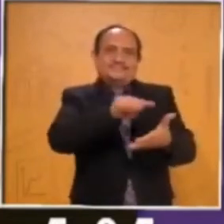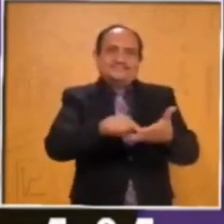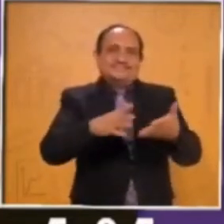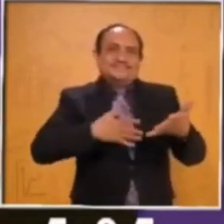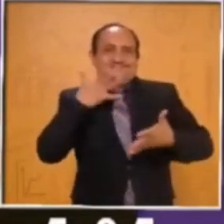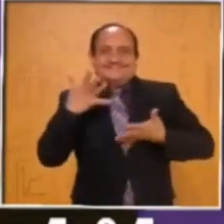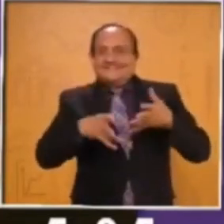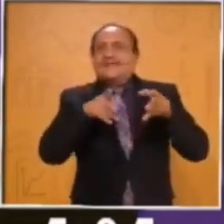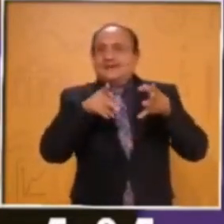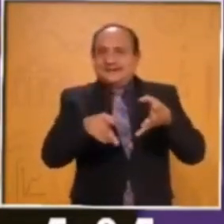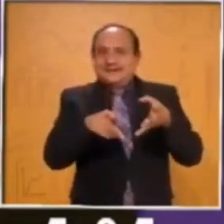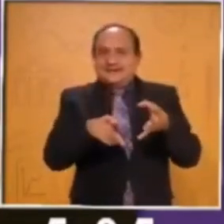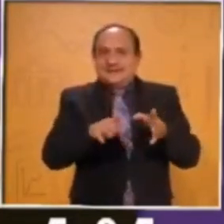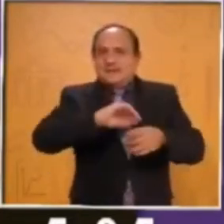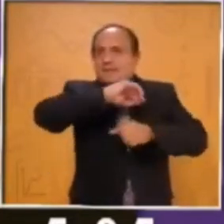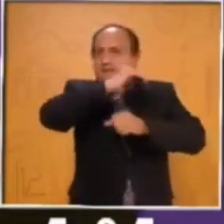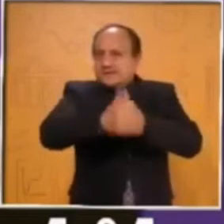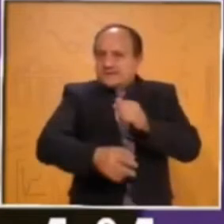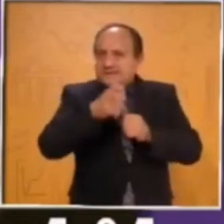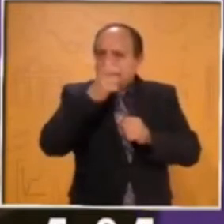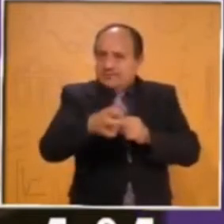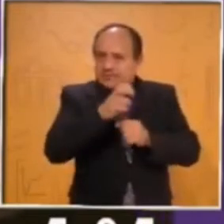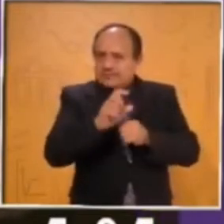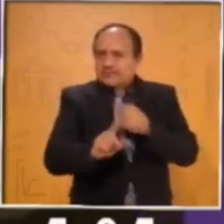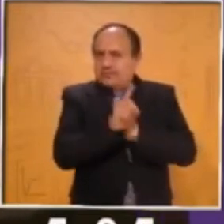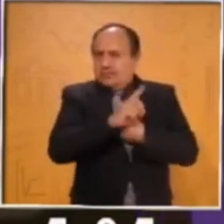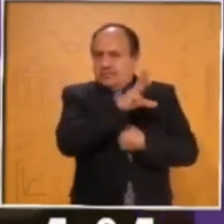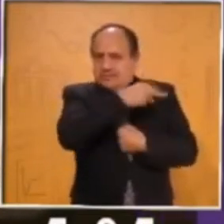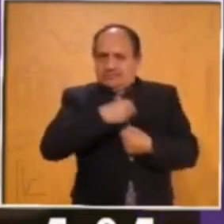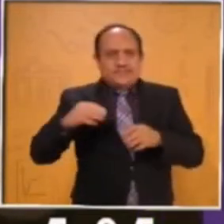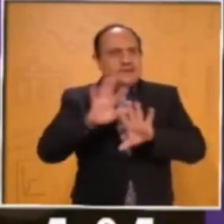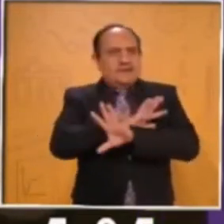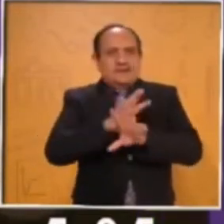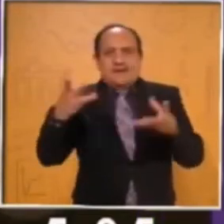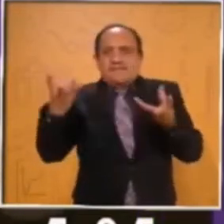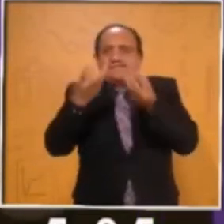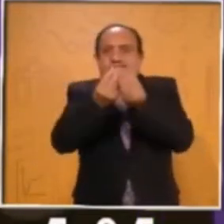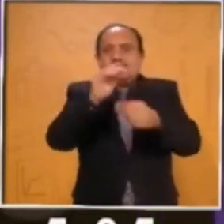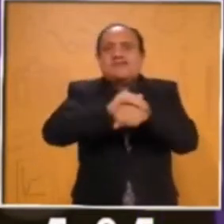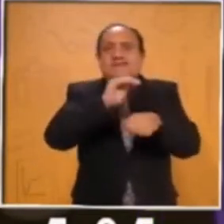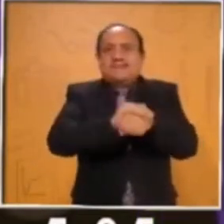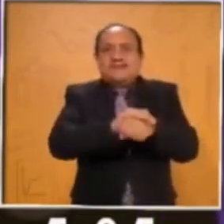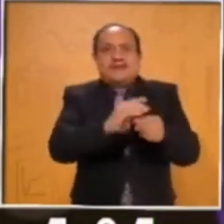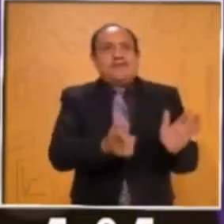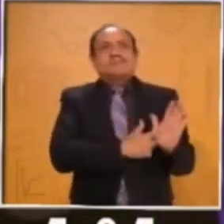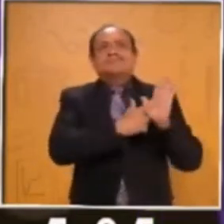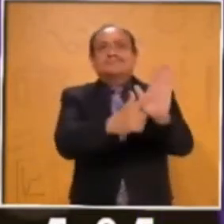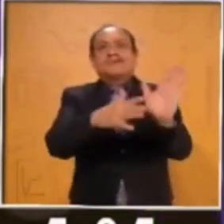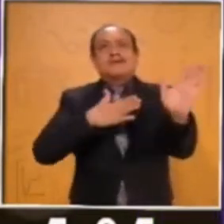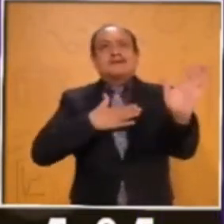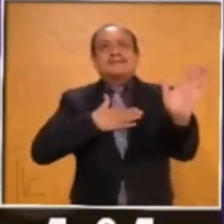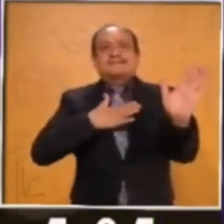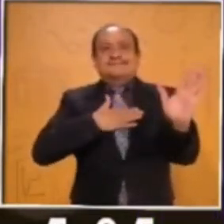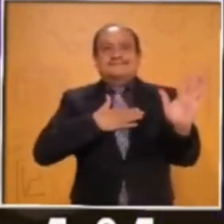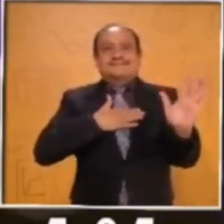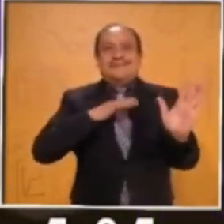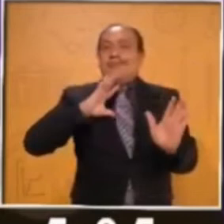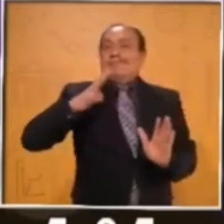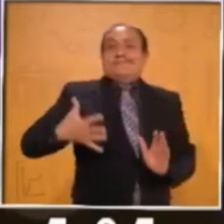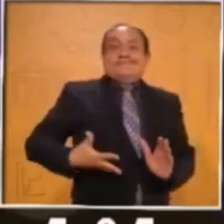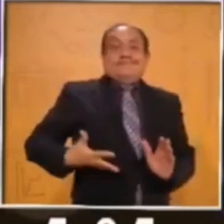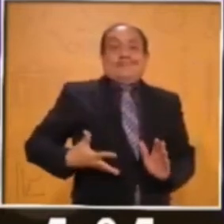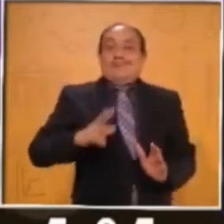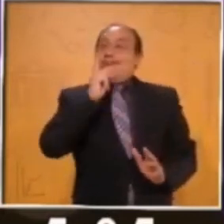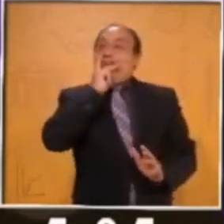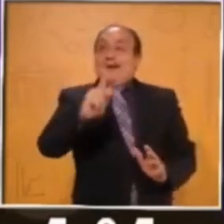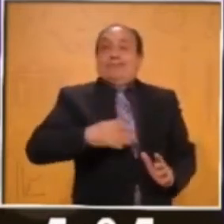ir cuando termine todo esto de la contingencia, ya se van a poder juntar a sus amigos y apantallarlos con palabras muy rimbombantes y extrañas